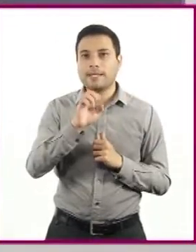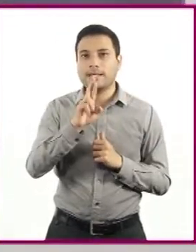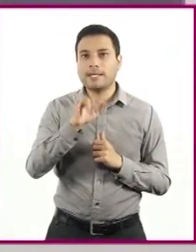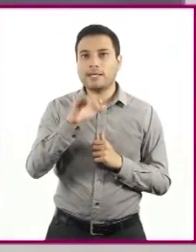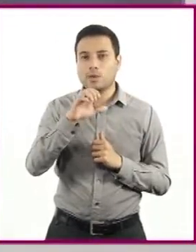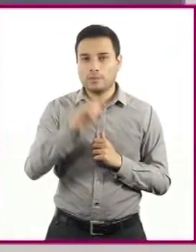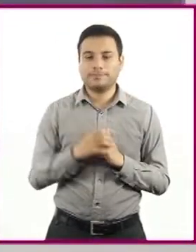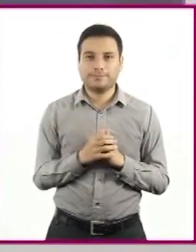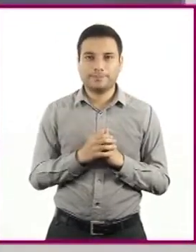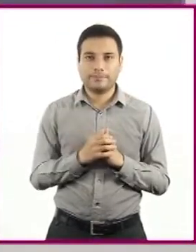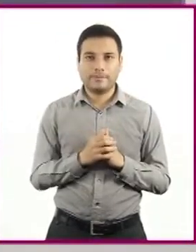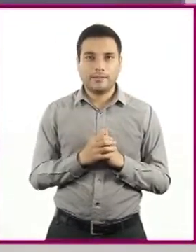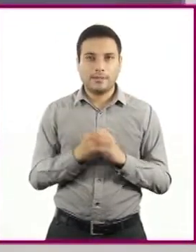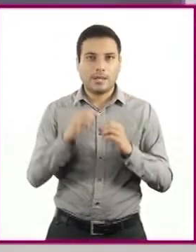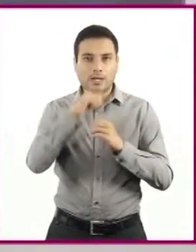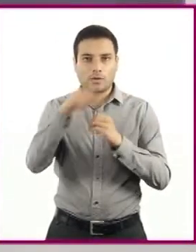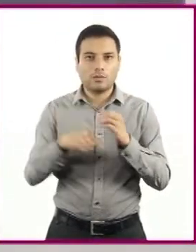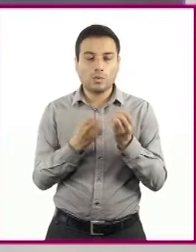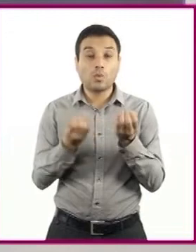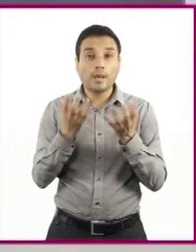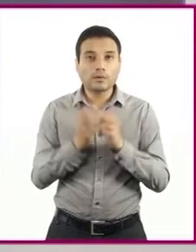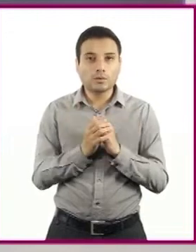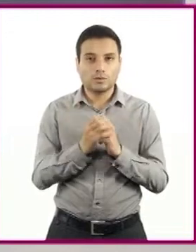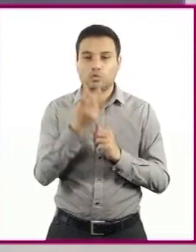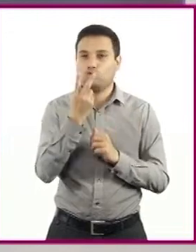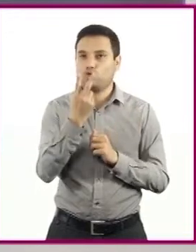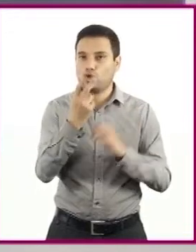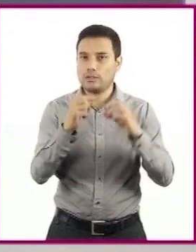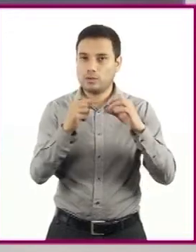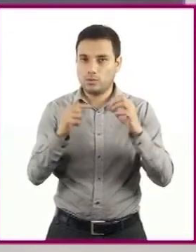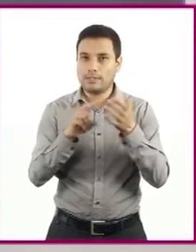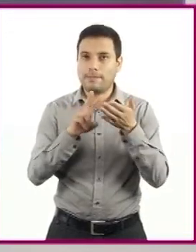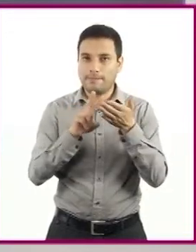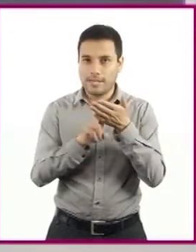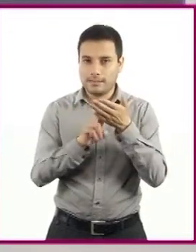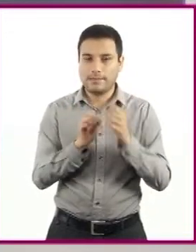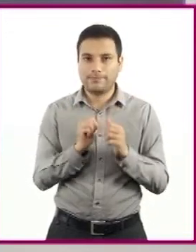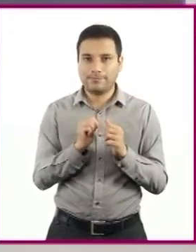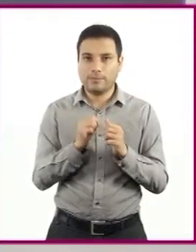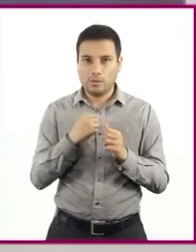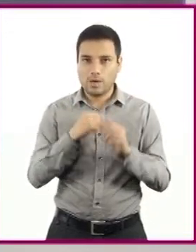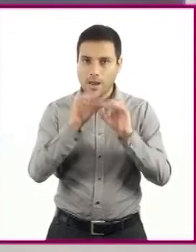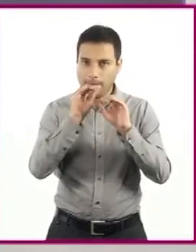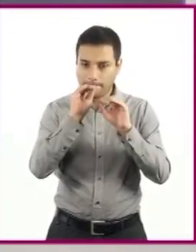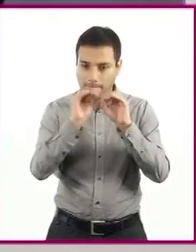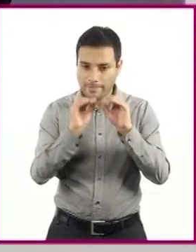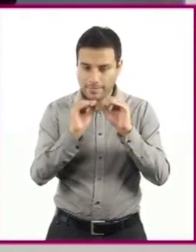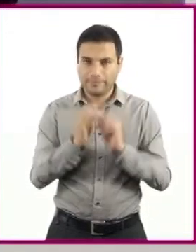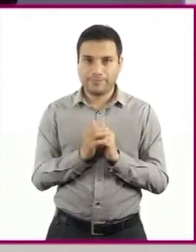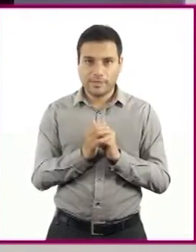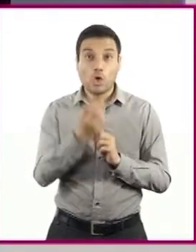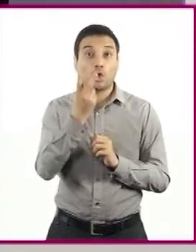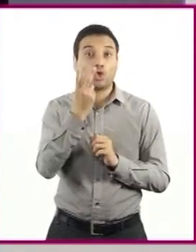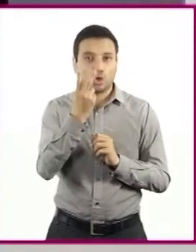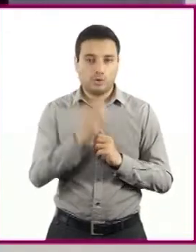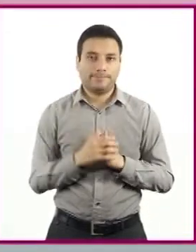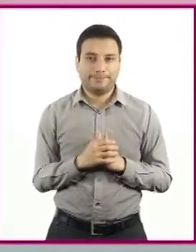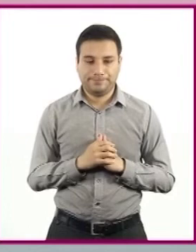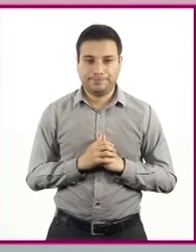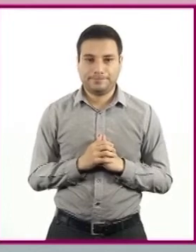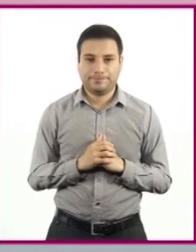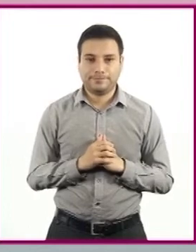este elemento tiene 2 electrones de valencia. Por lo tanto, debemos colocar esferas de plastilina en los vértices del cubo.